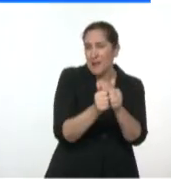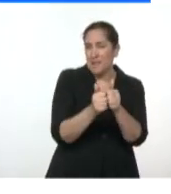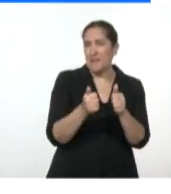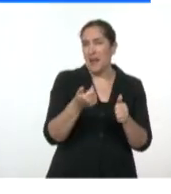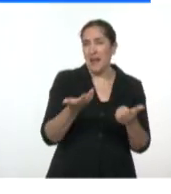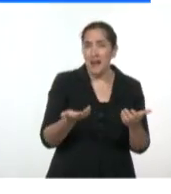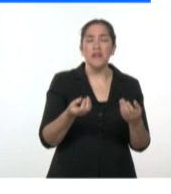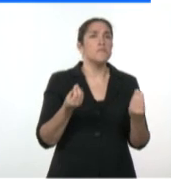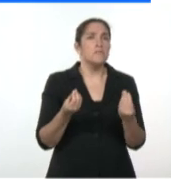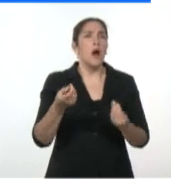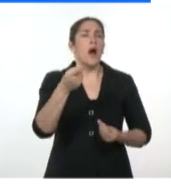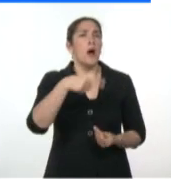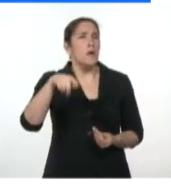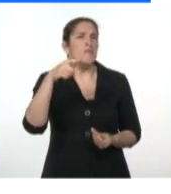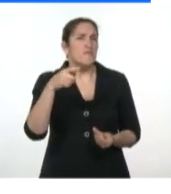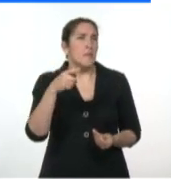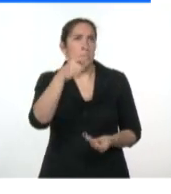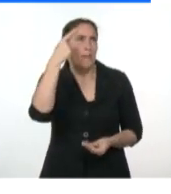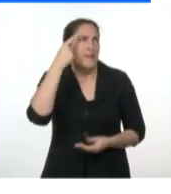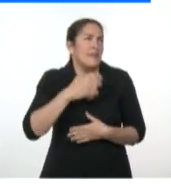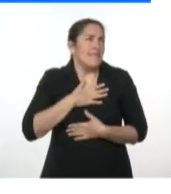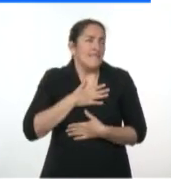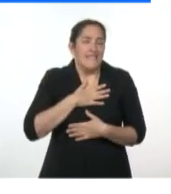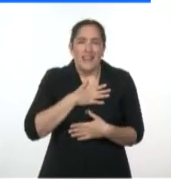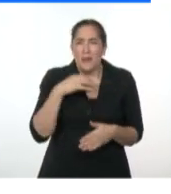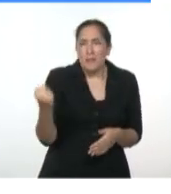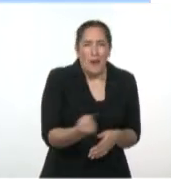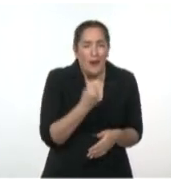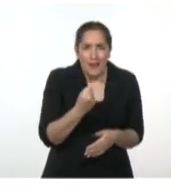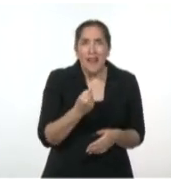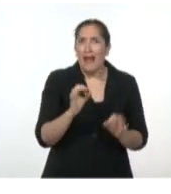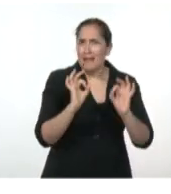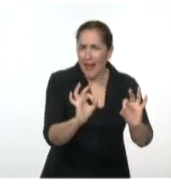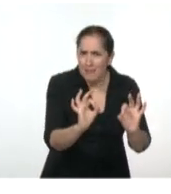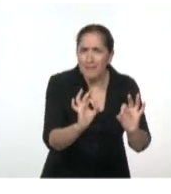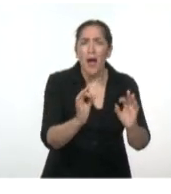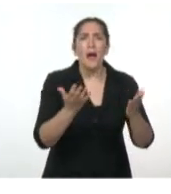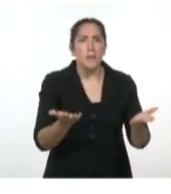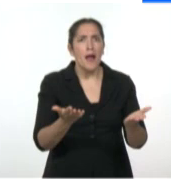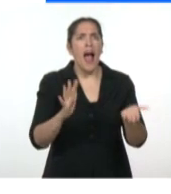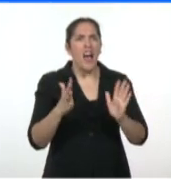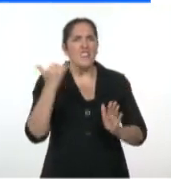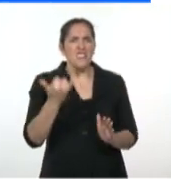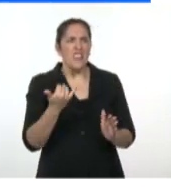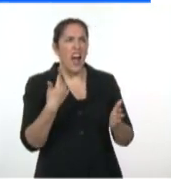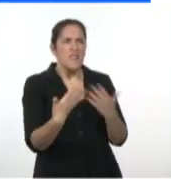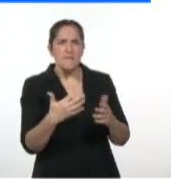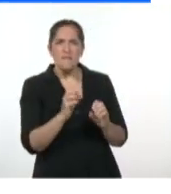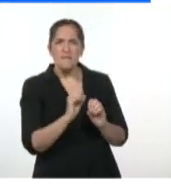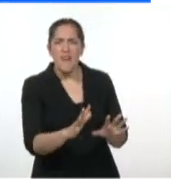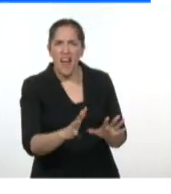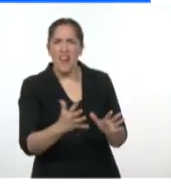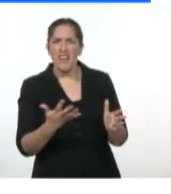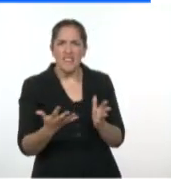que es de lo más importante que pasa en tu vida. Y es bárbaro que así sea, pero a veces aparece el maltrato. Ojo,